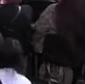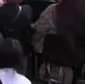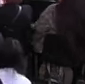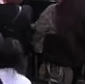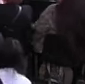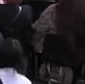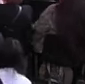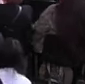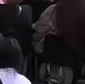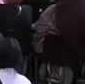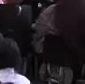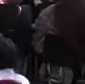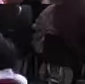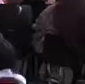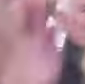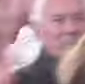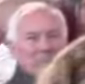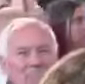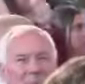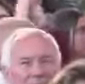Claudio Orrego.